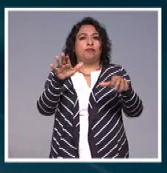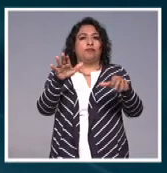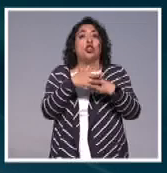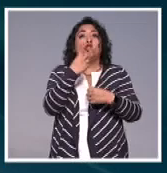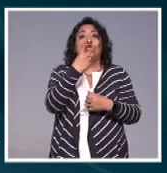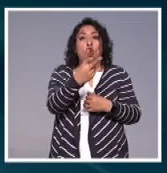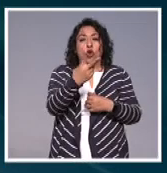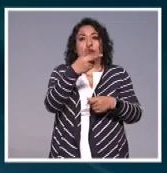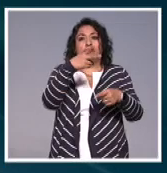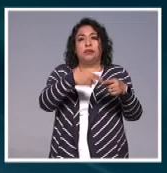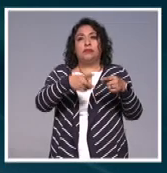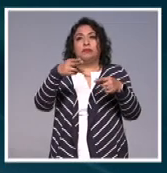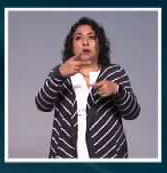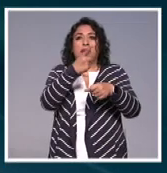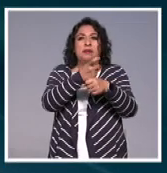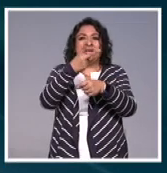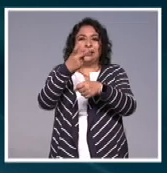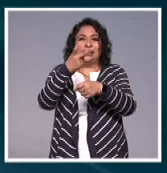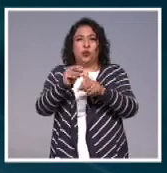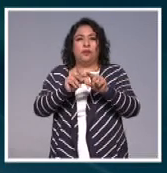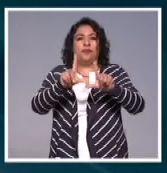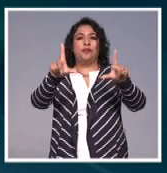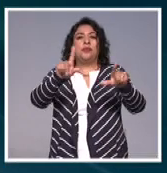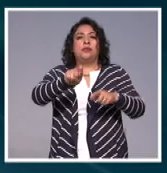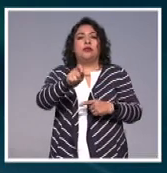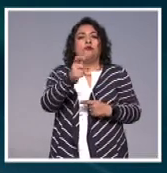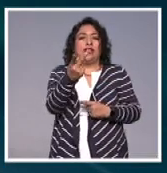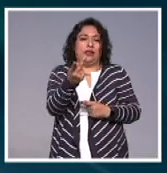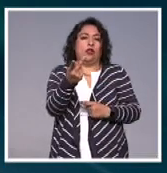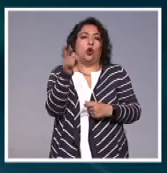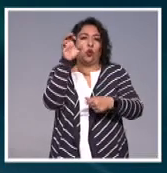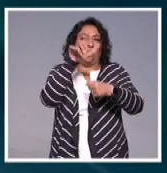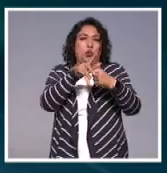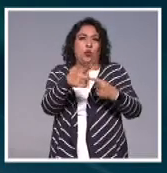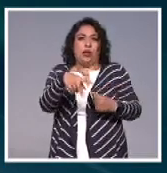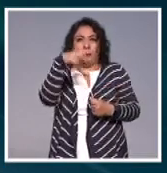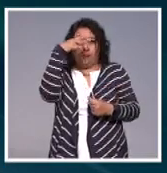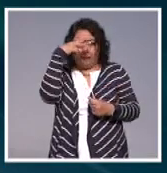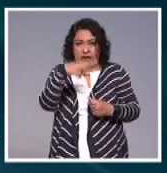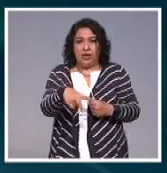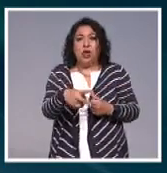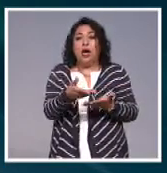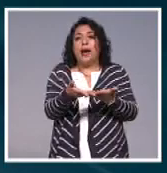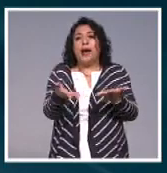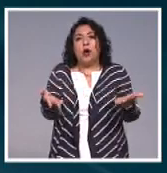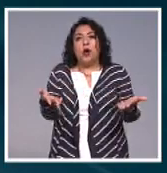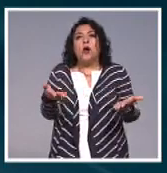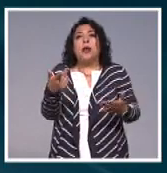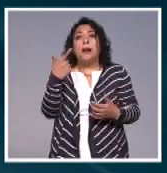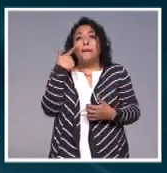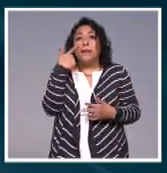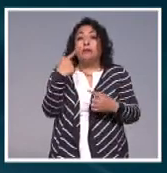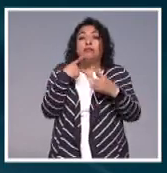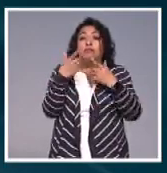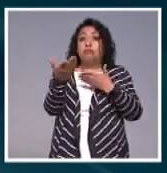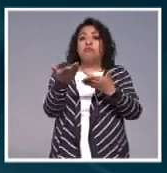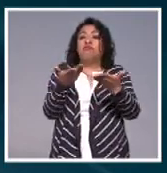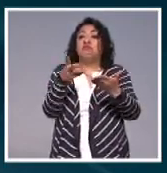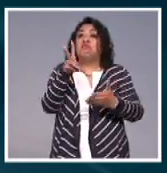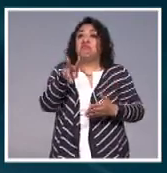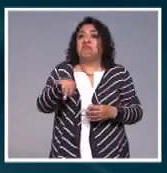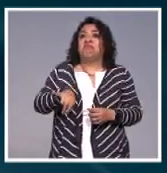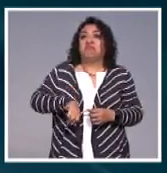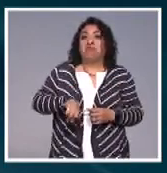las dos primeras partes en la pantalla de Canal 22, el Canal Cultural de México. Por lo pronto no se pierdan esa conversación que se